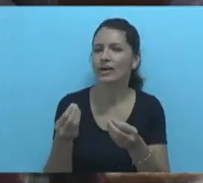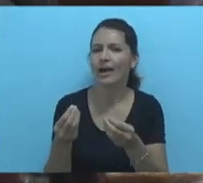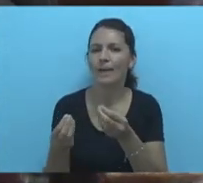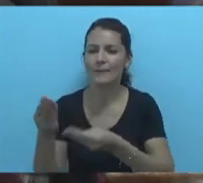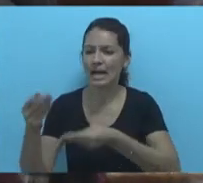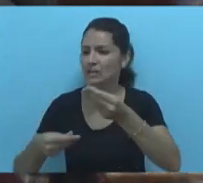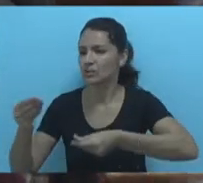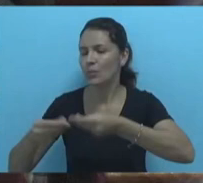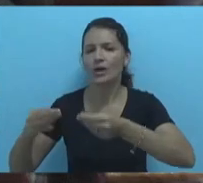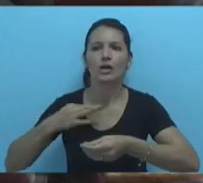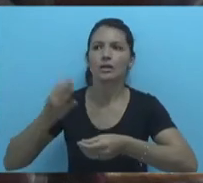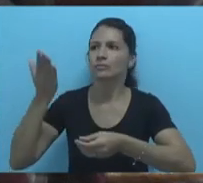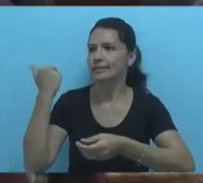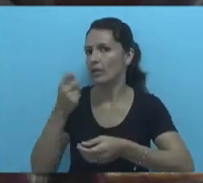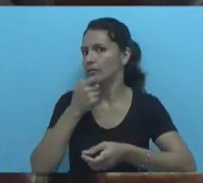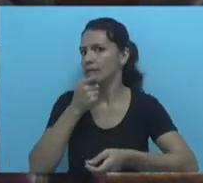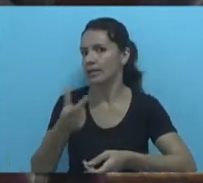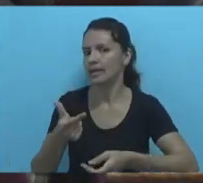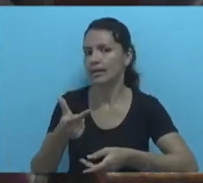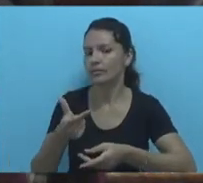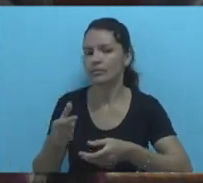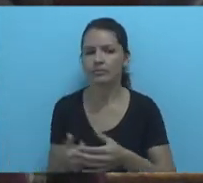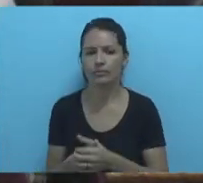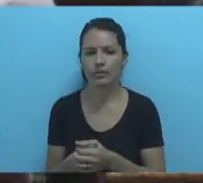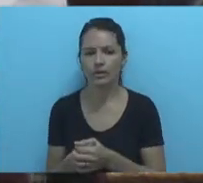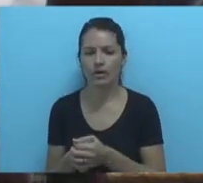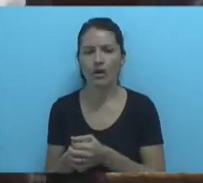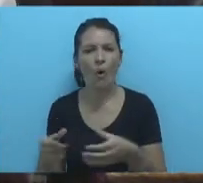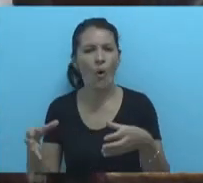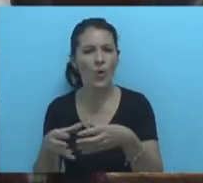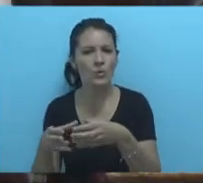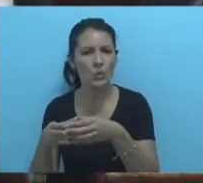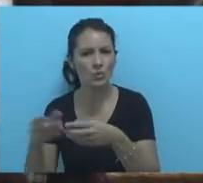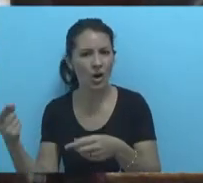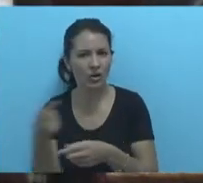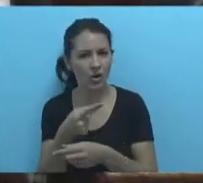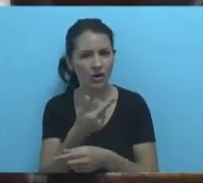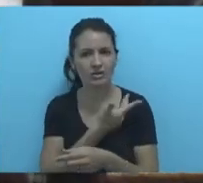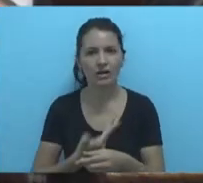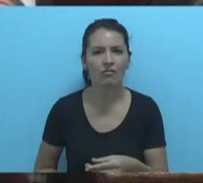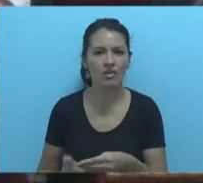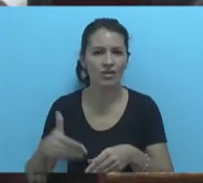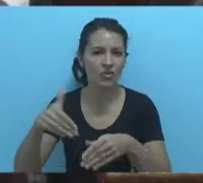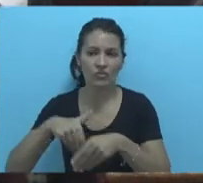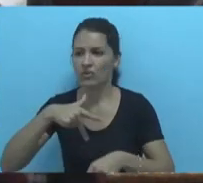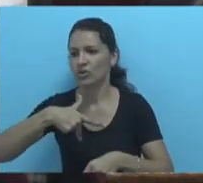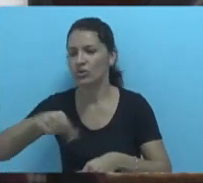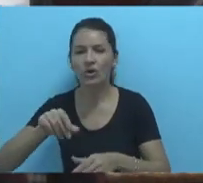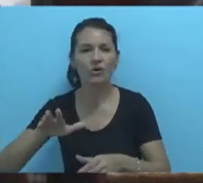por ejemplo, a fin del año pasado, la oposición en la Argentina no acompañó. Así que con la misma firmeza que